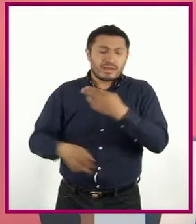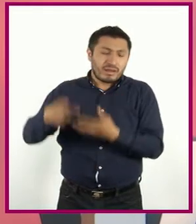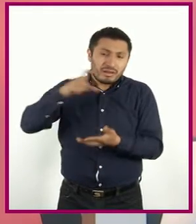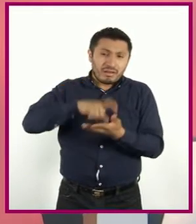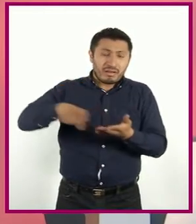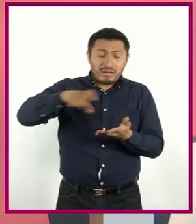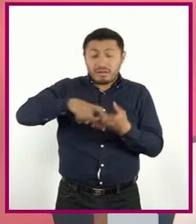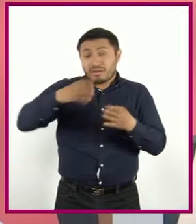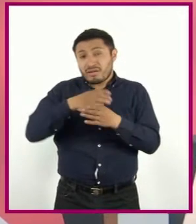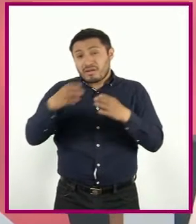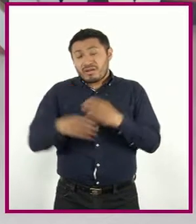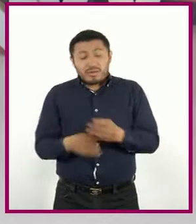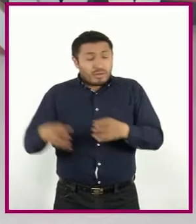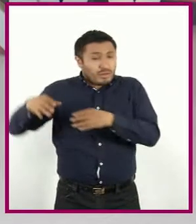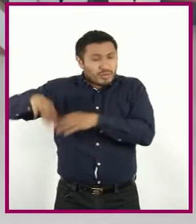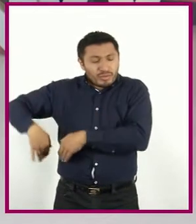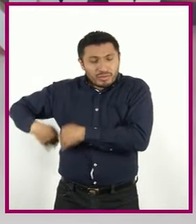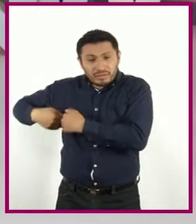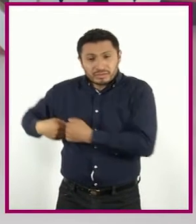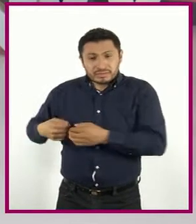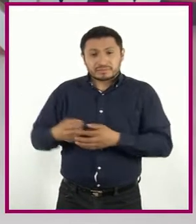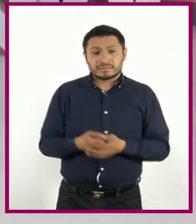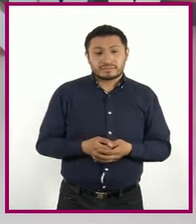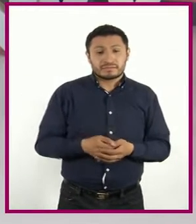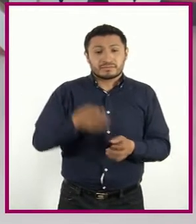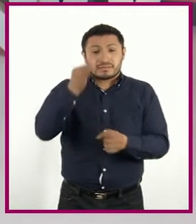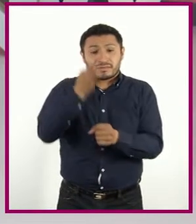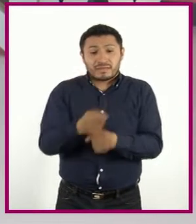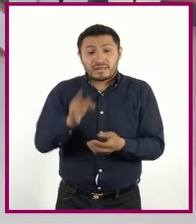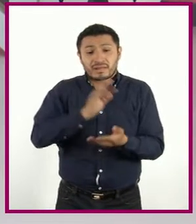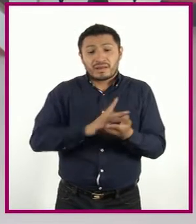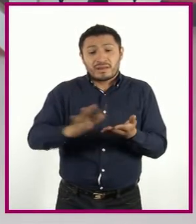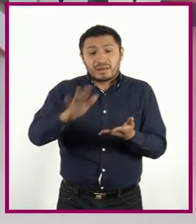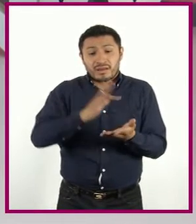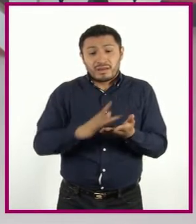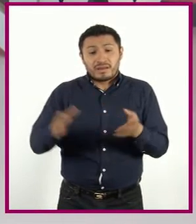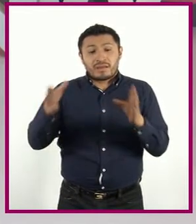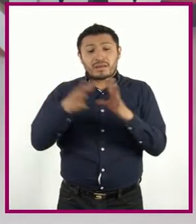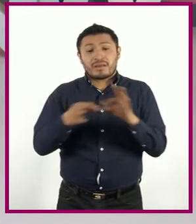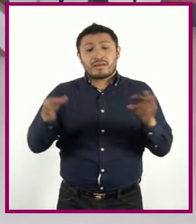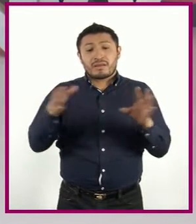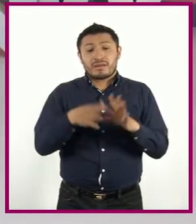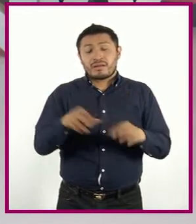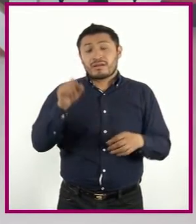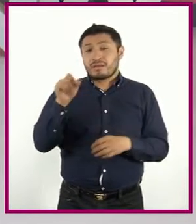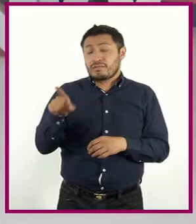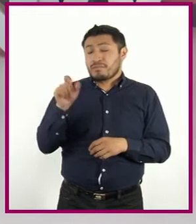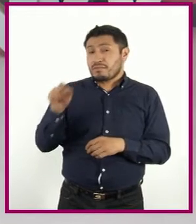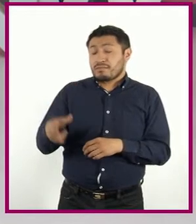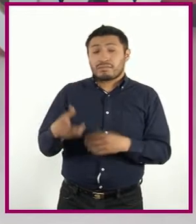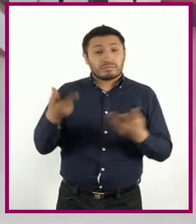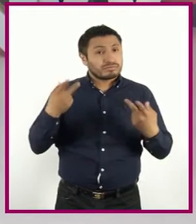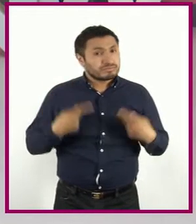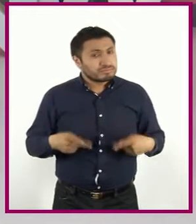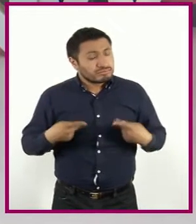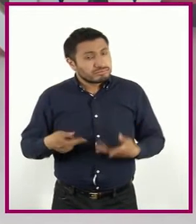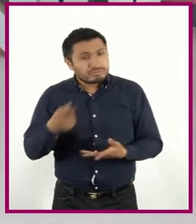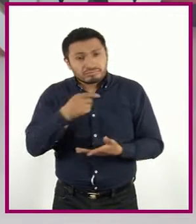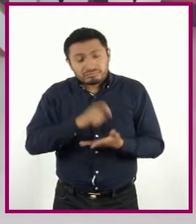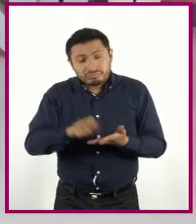este. La parte que acabamos de leer, ¿la está contando el mismo autor?